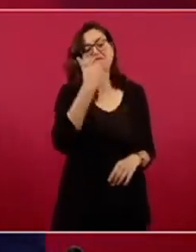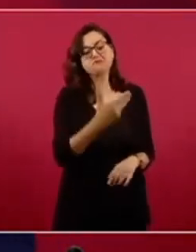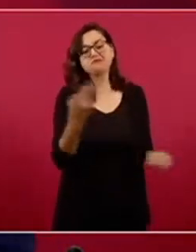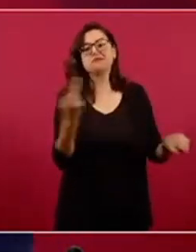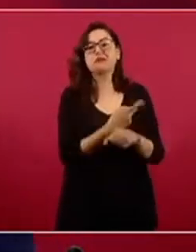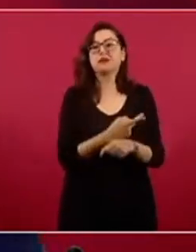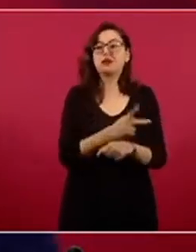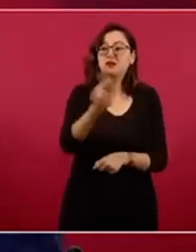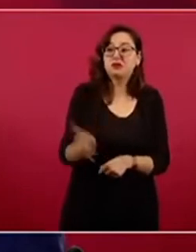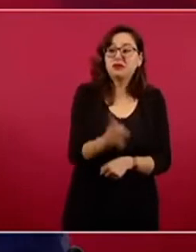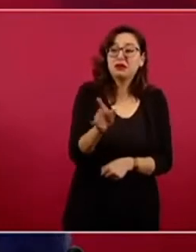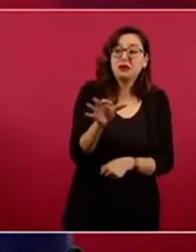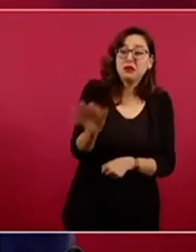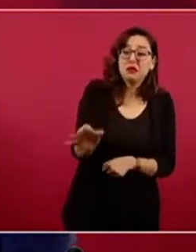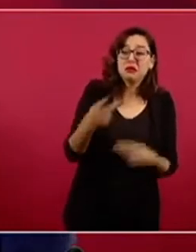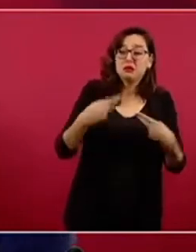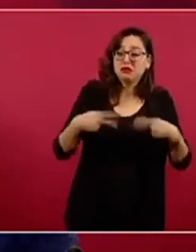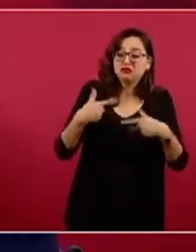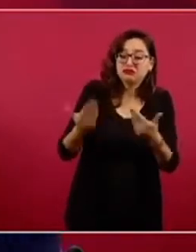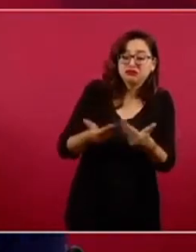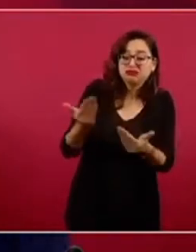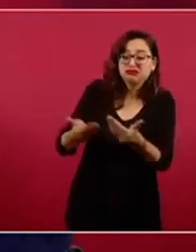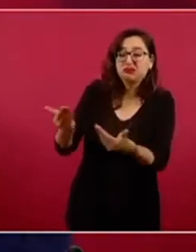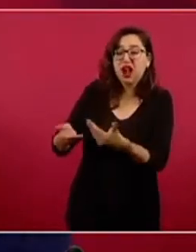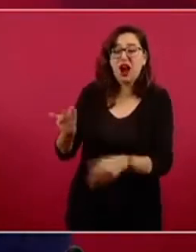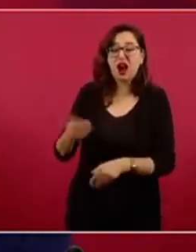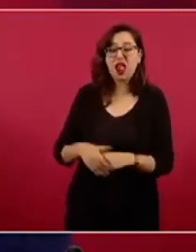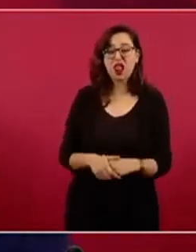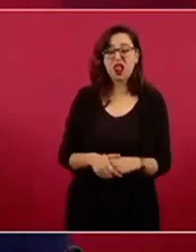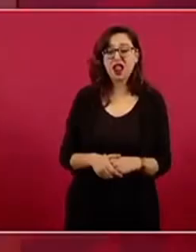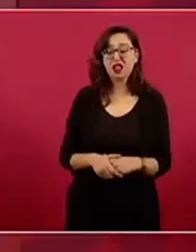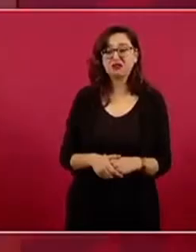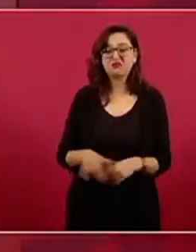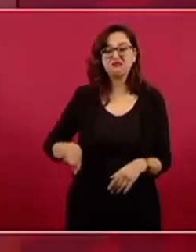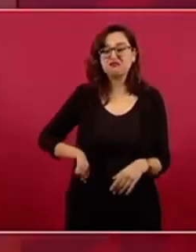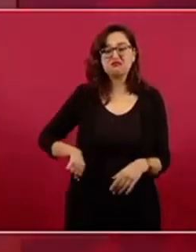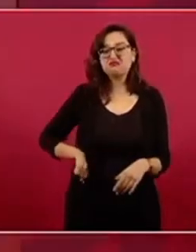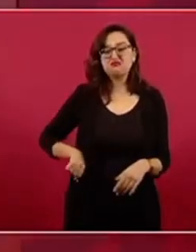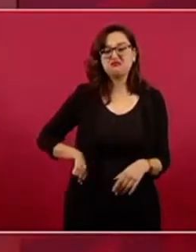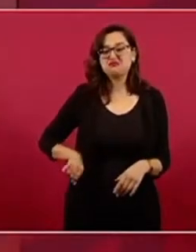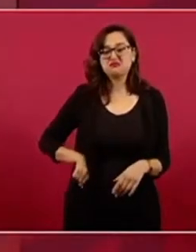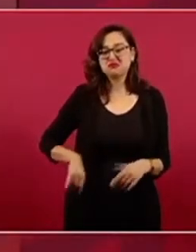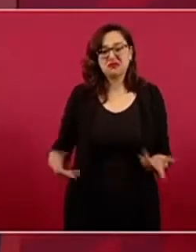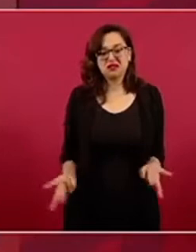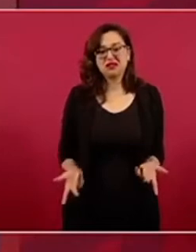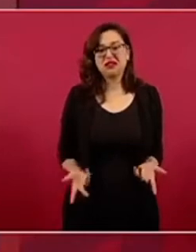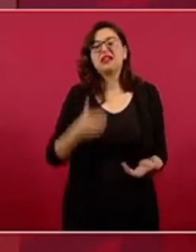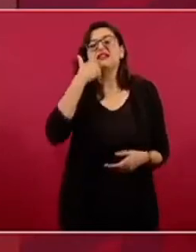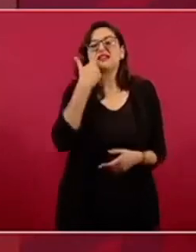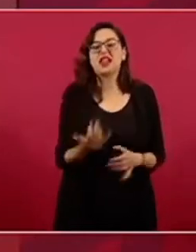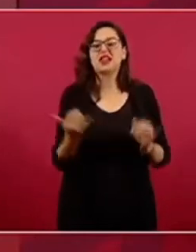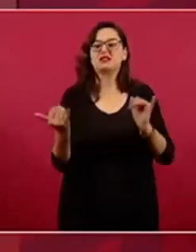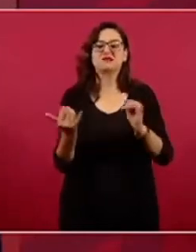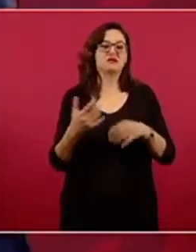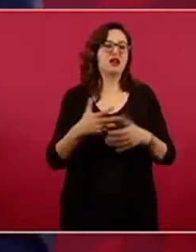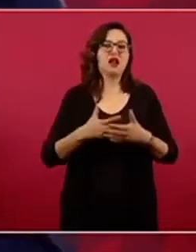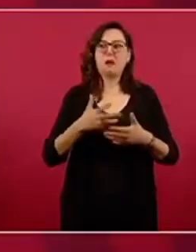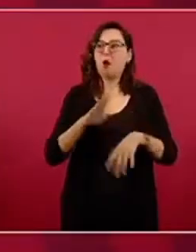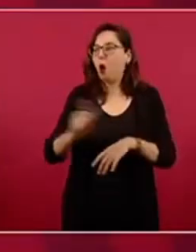en donde están los clientes, las grandes ciudades, lo que pasaba antes de la